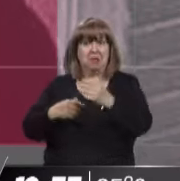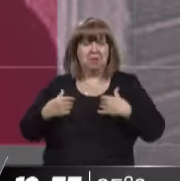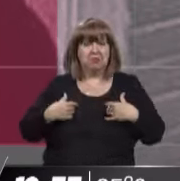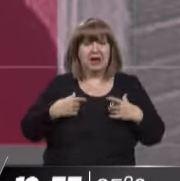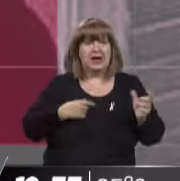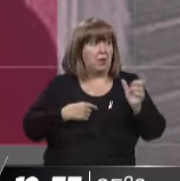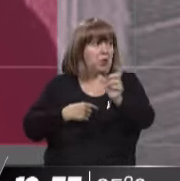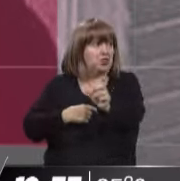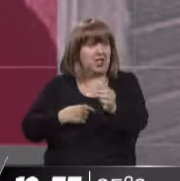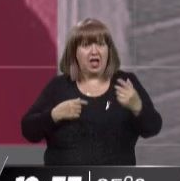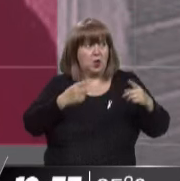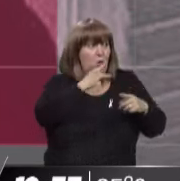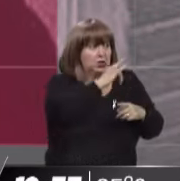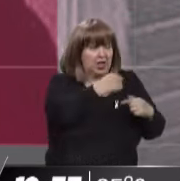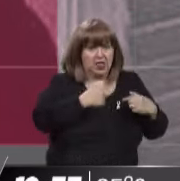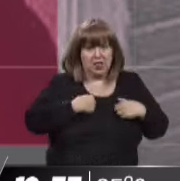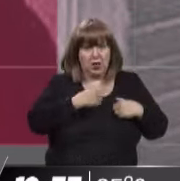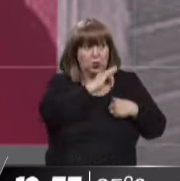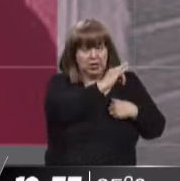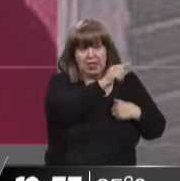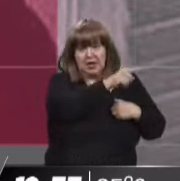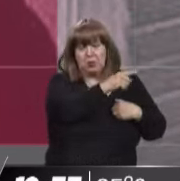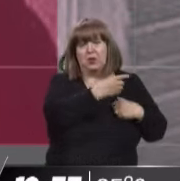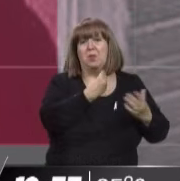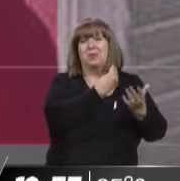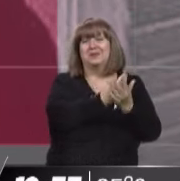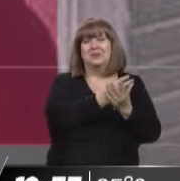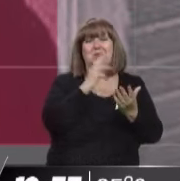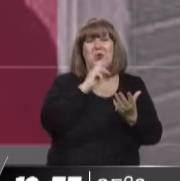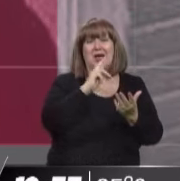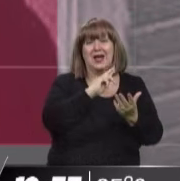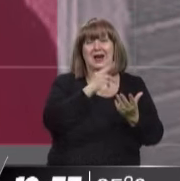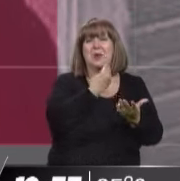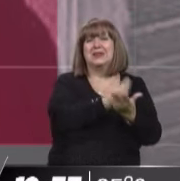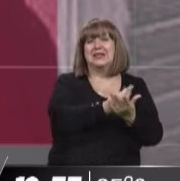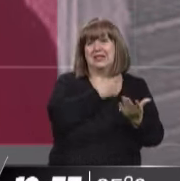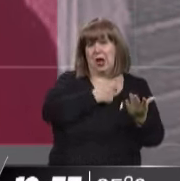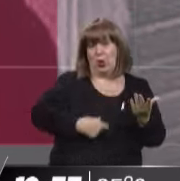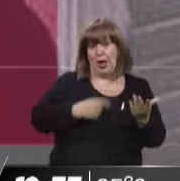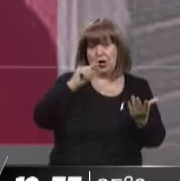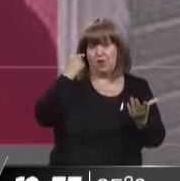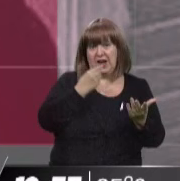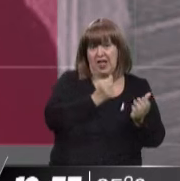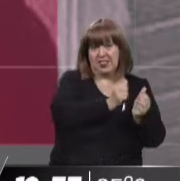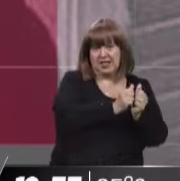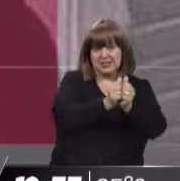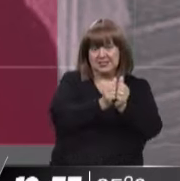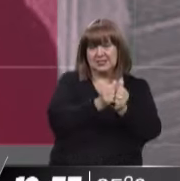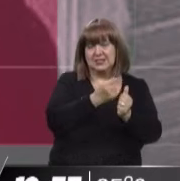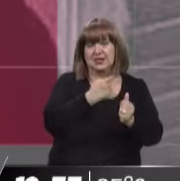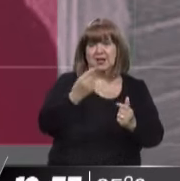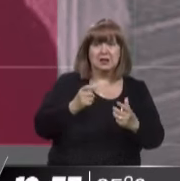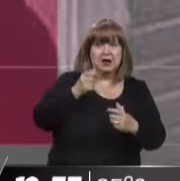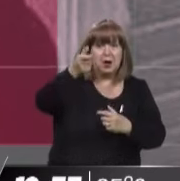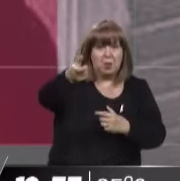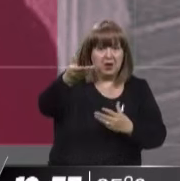gobierno. Le respondieron ustedes. Bueno, es a lo que hacía referencia Cerruti cuando hablaba en esa entrevista. Exactamente. Me vienen a marcar a mí lo que hay que hacer